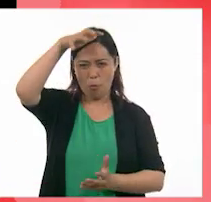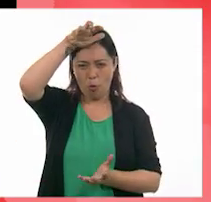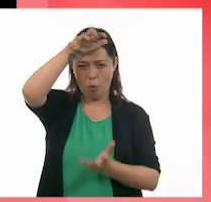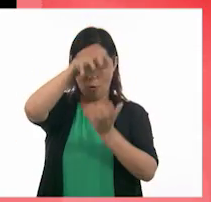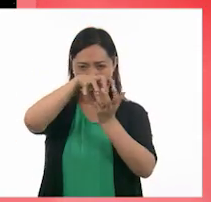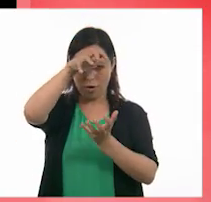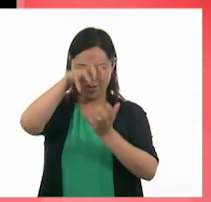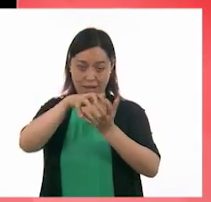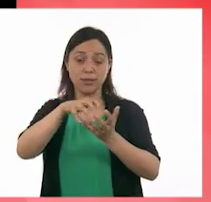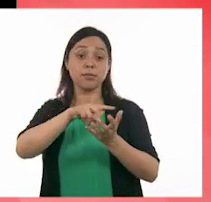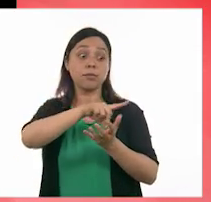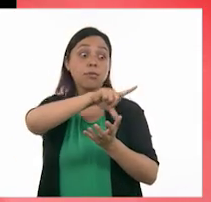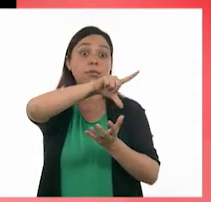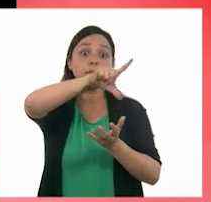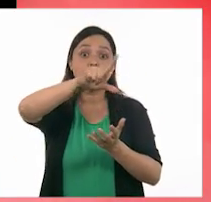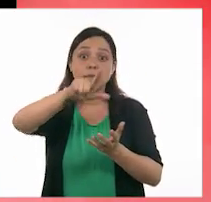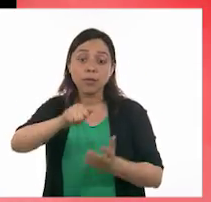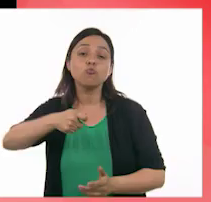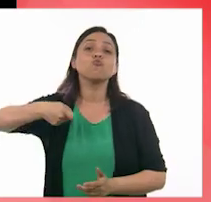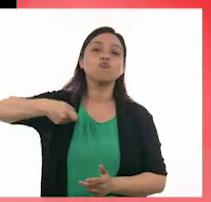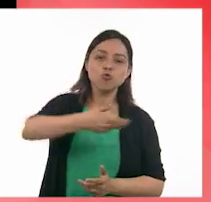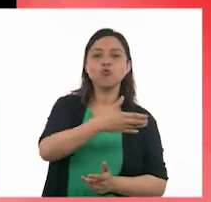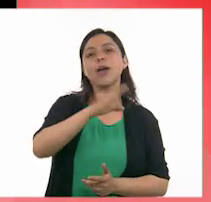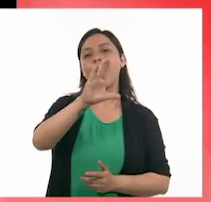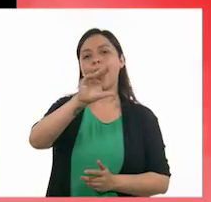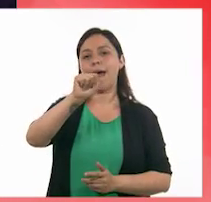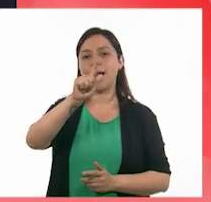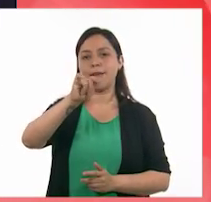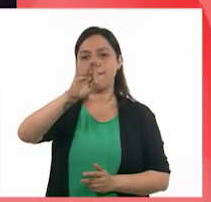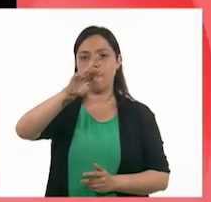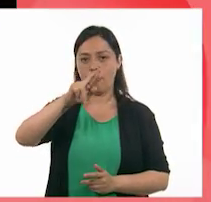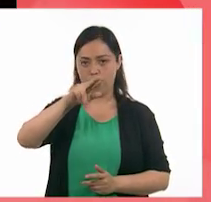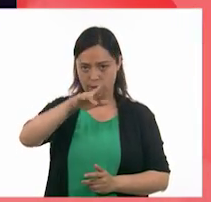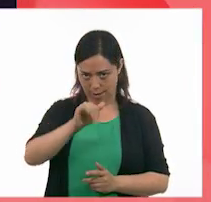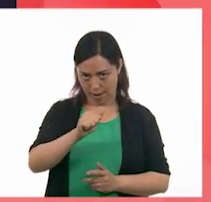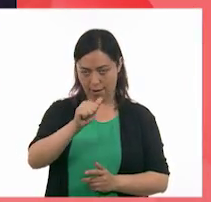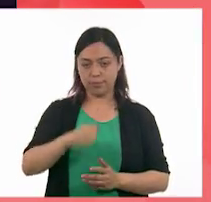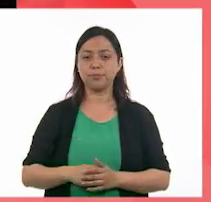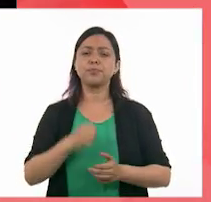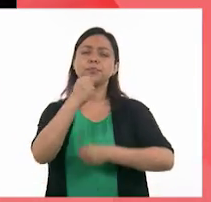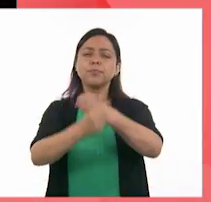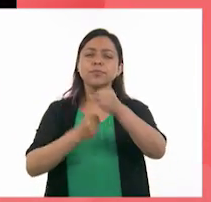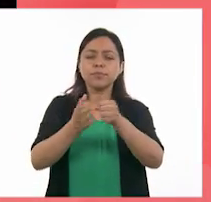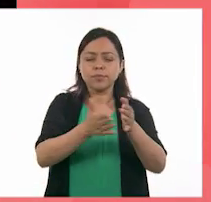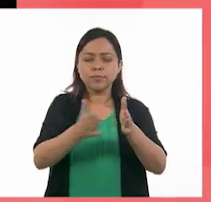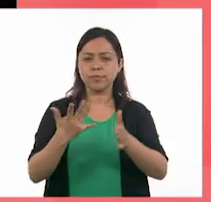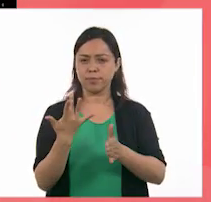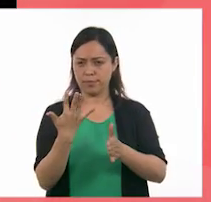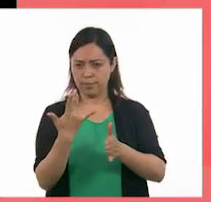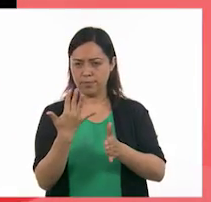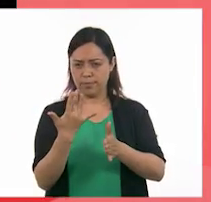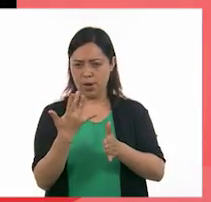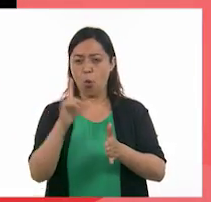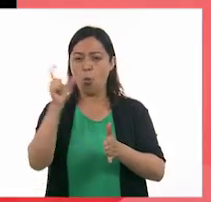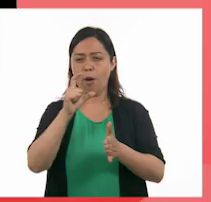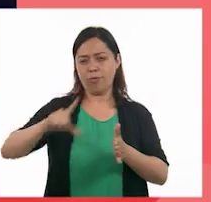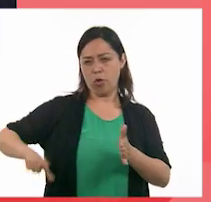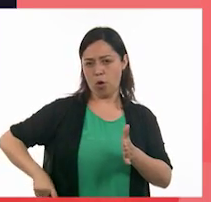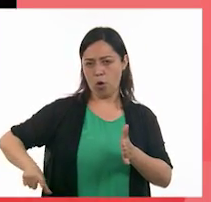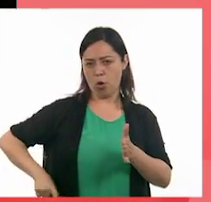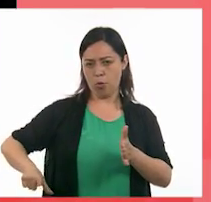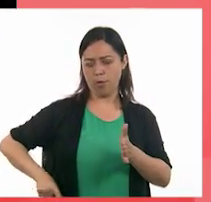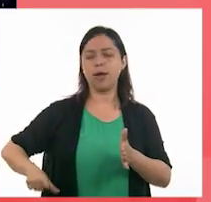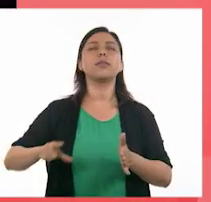como consecuencia el nombre de California. Entrando la década de los 50, durante el gobierno del